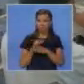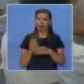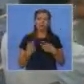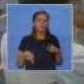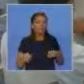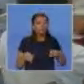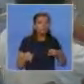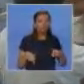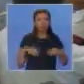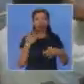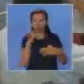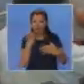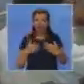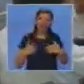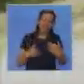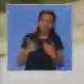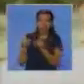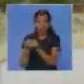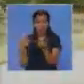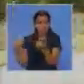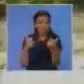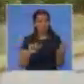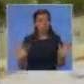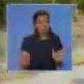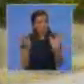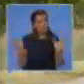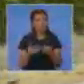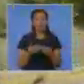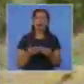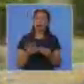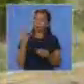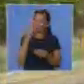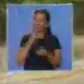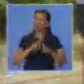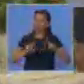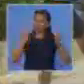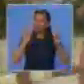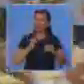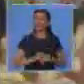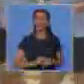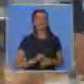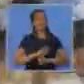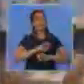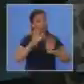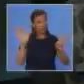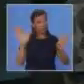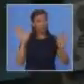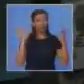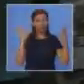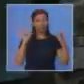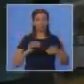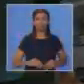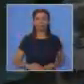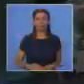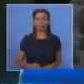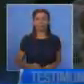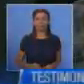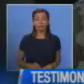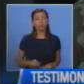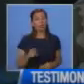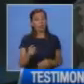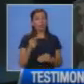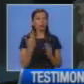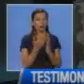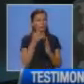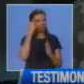entre risas y gritos de aliento. Una imagen que refresca y renueva las percepciones de lado y lado. Exactamente, cambiar esa imagen